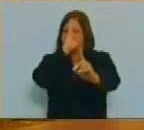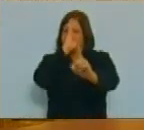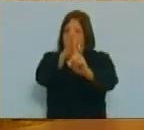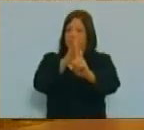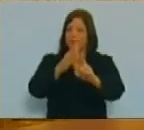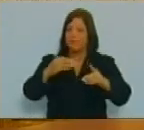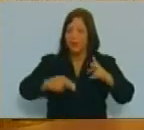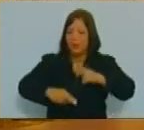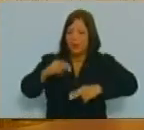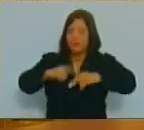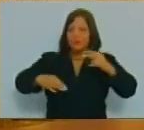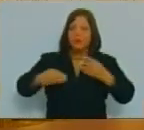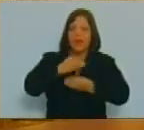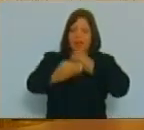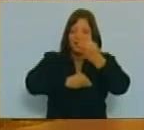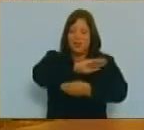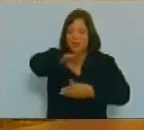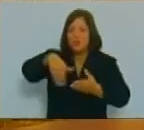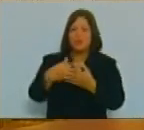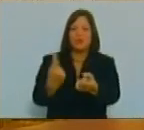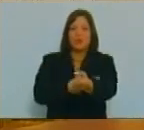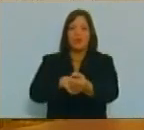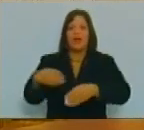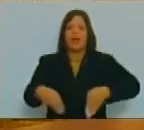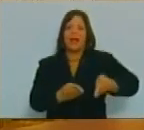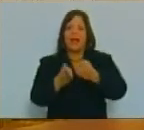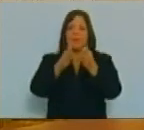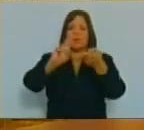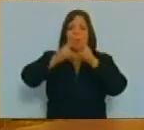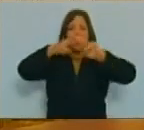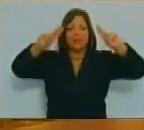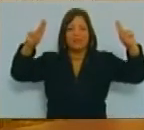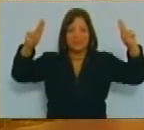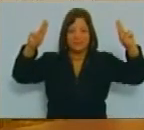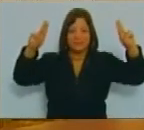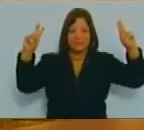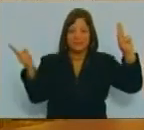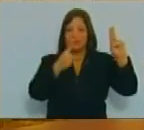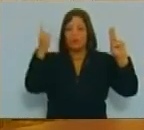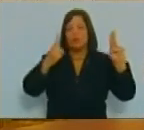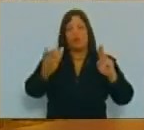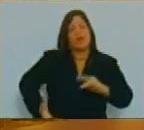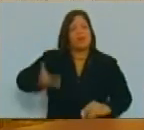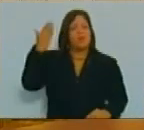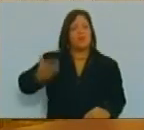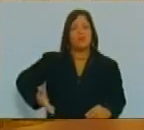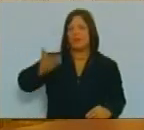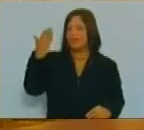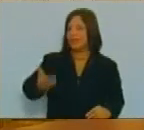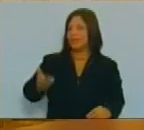construir juntos como hermanos el camino de la paz sobre nosotros es fundamental